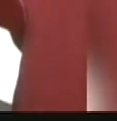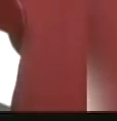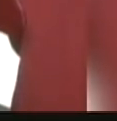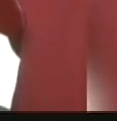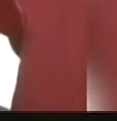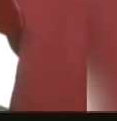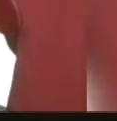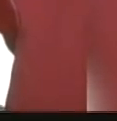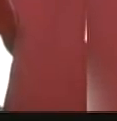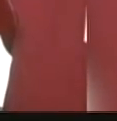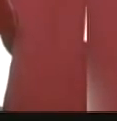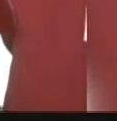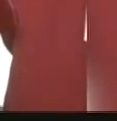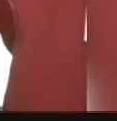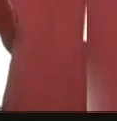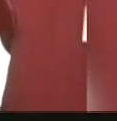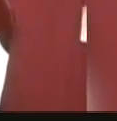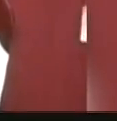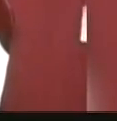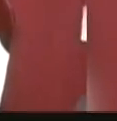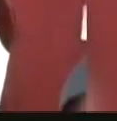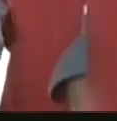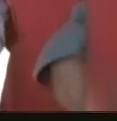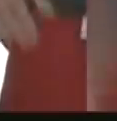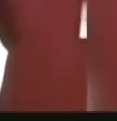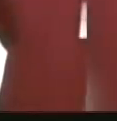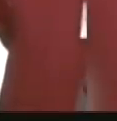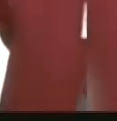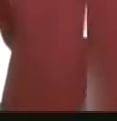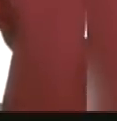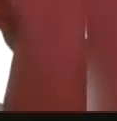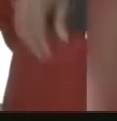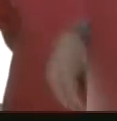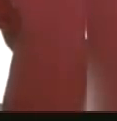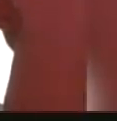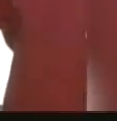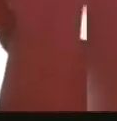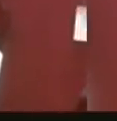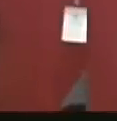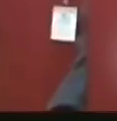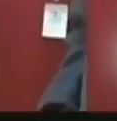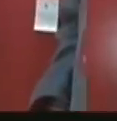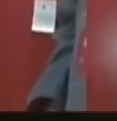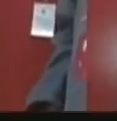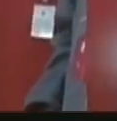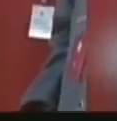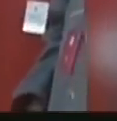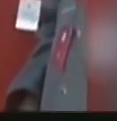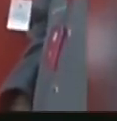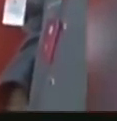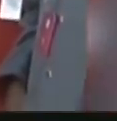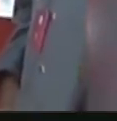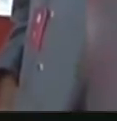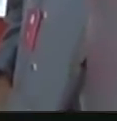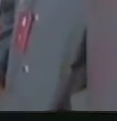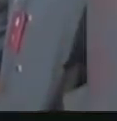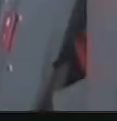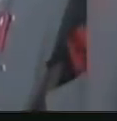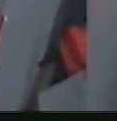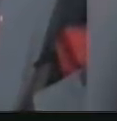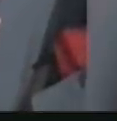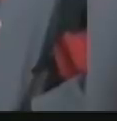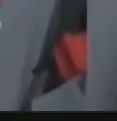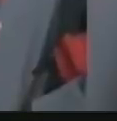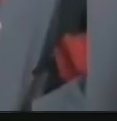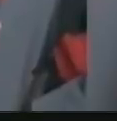digo, esperaban que pasara Nicolás, porque Nicolás detenía el autobús, la ayudaba a montarse la unidad. Entonces te quieres sentar viejita, porque él le decía, era